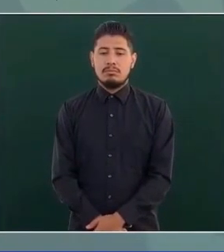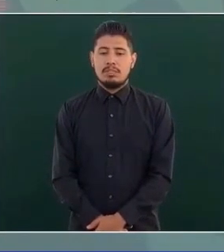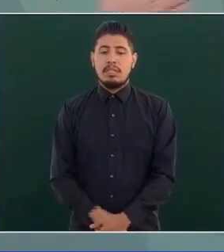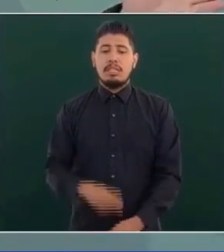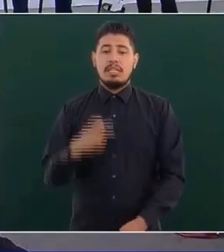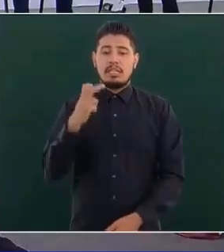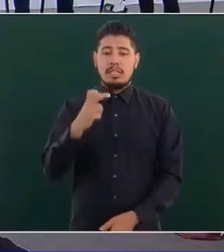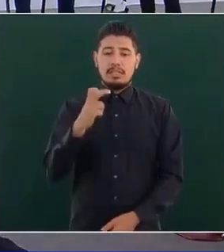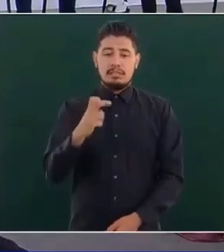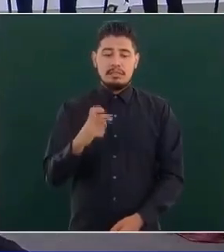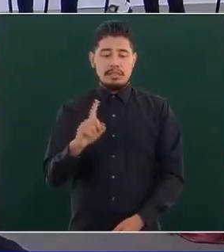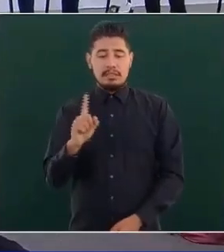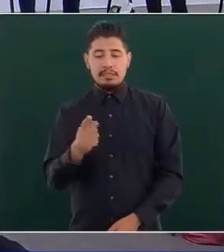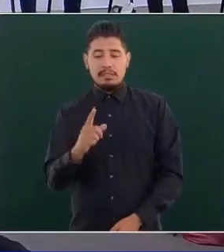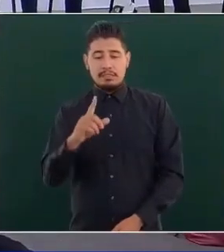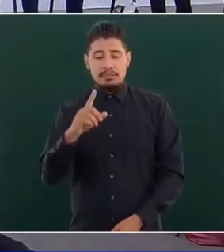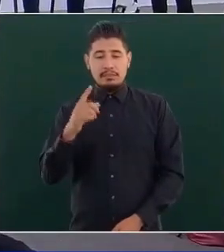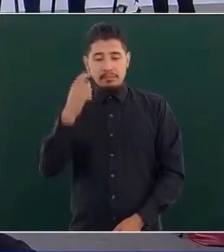Eso es el ideal.